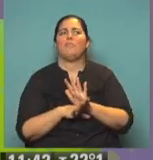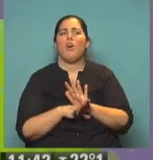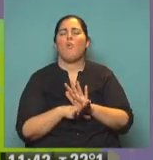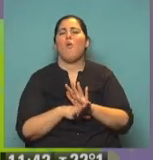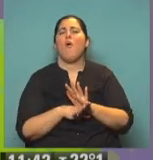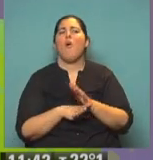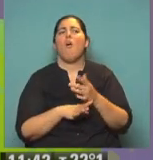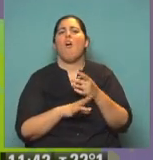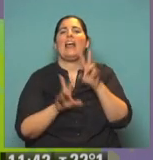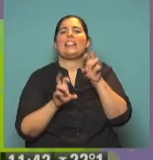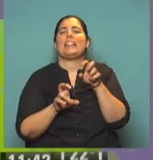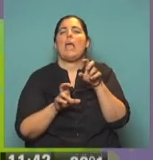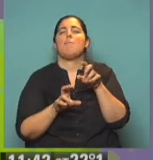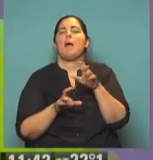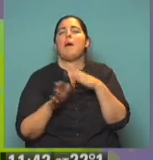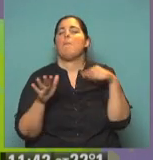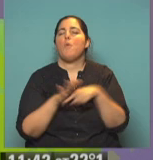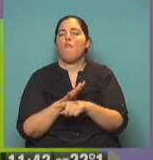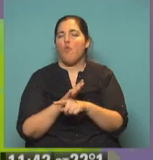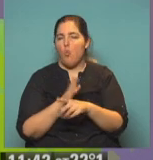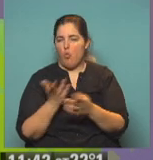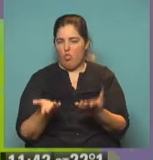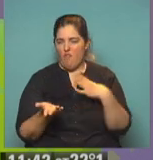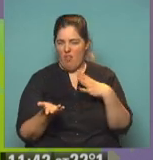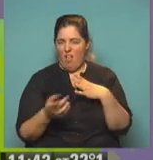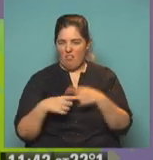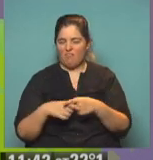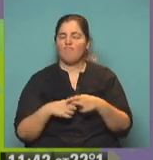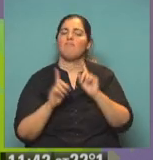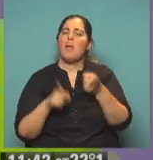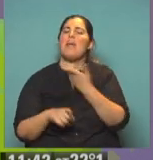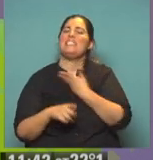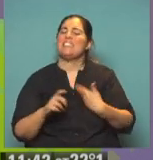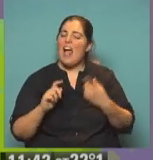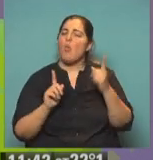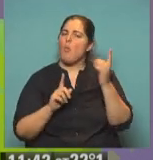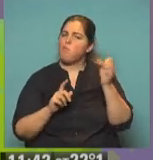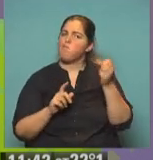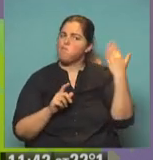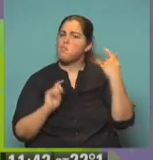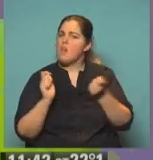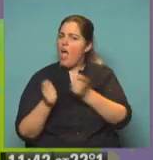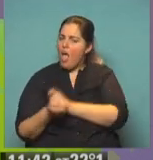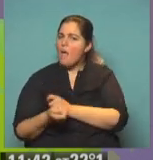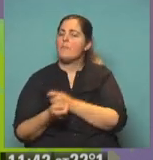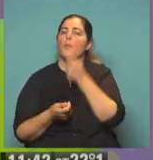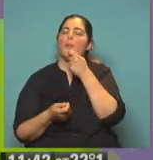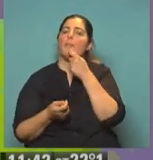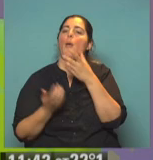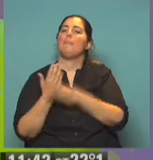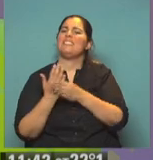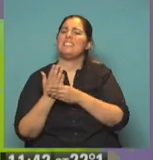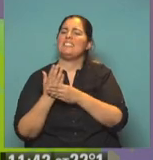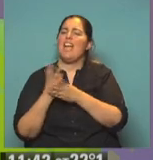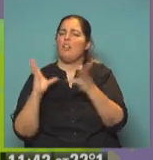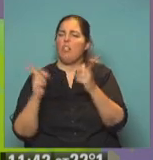a cuestiones que eran más estructurales. También los cambios que hubo en el Estado, el hecho de que se suprimieran ministerios,